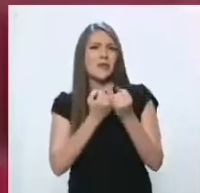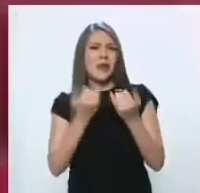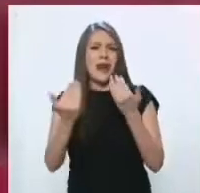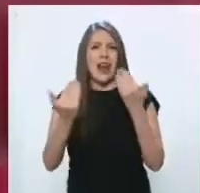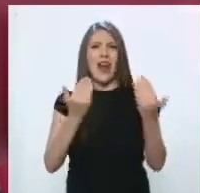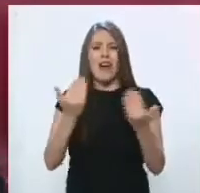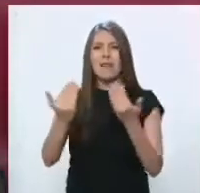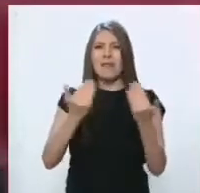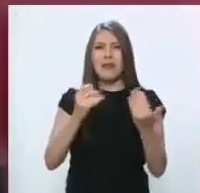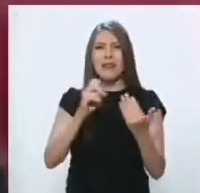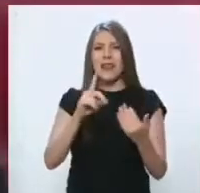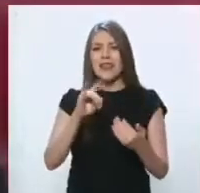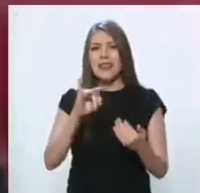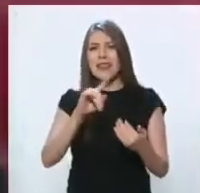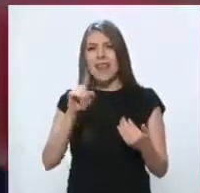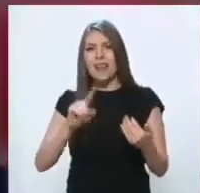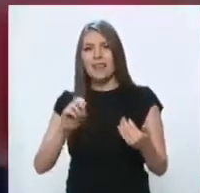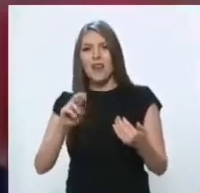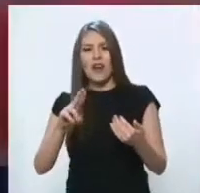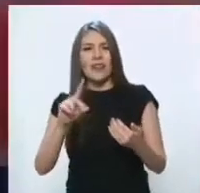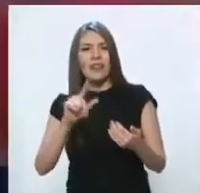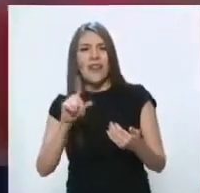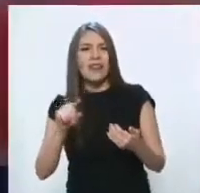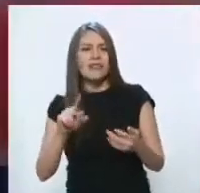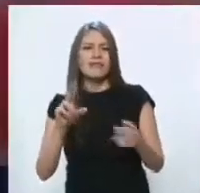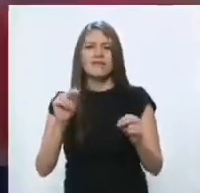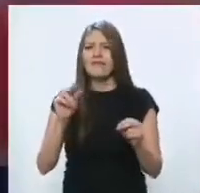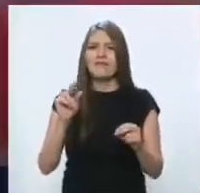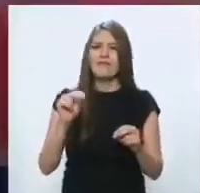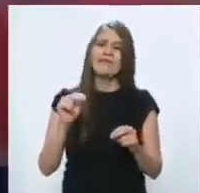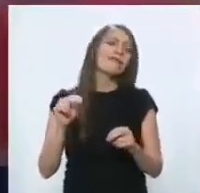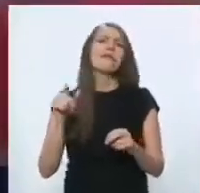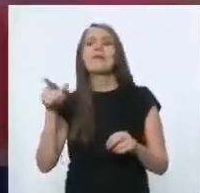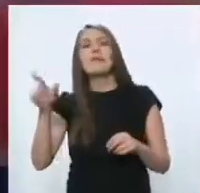con Díaz Ordaz. Me parece que estamos medio